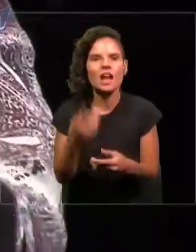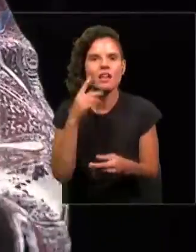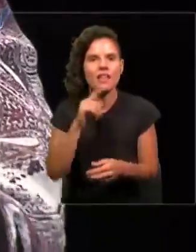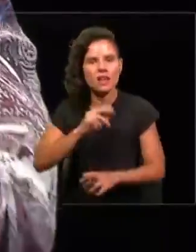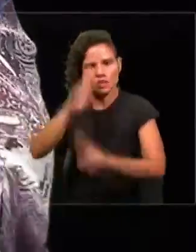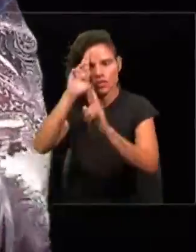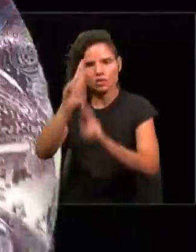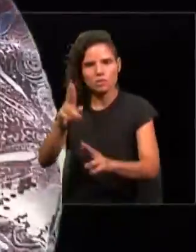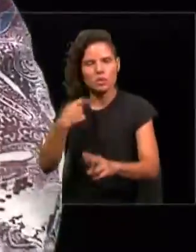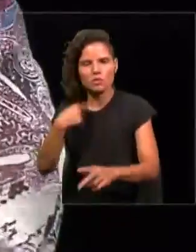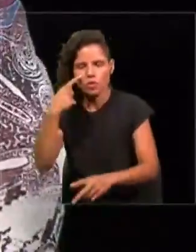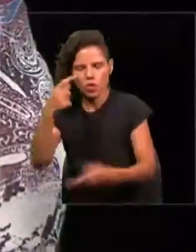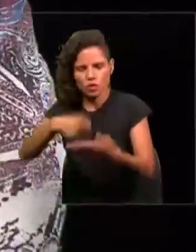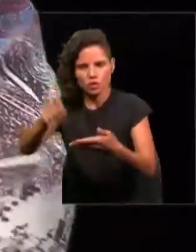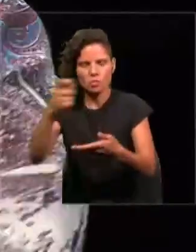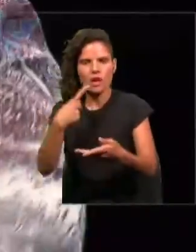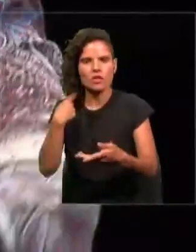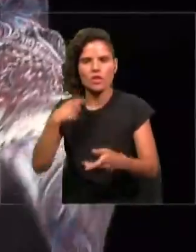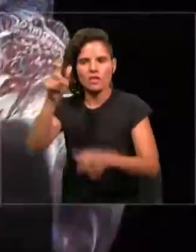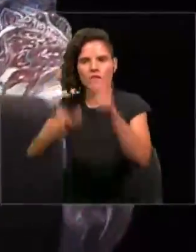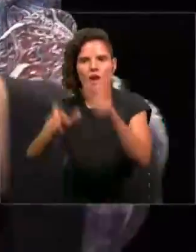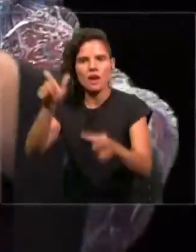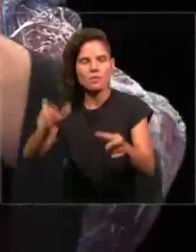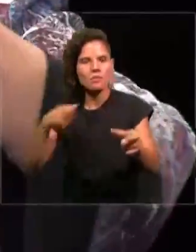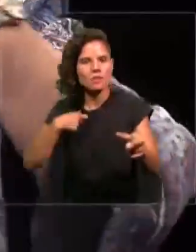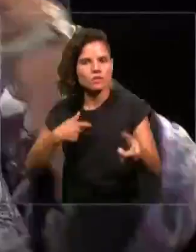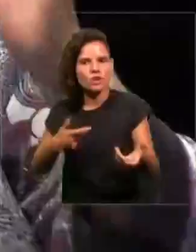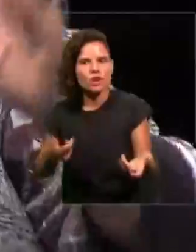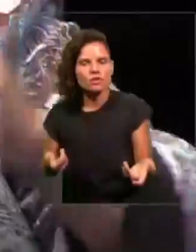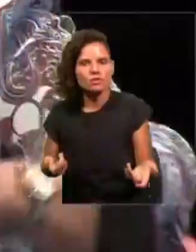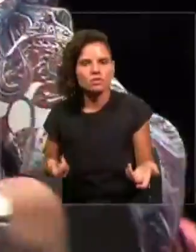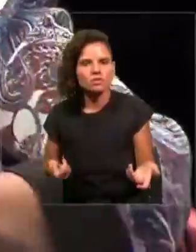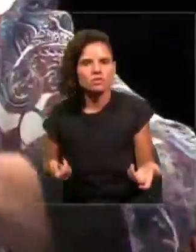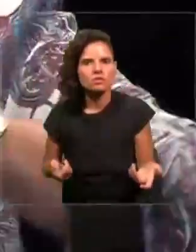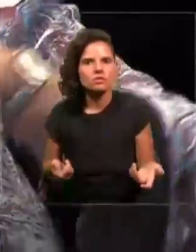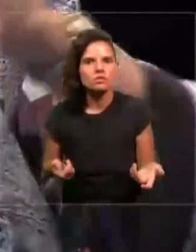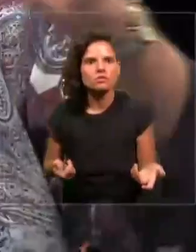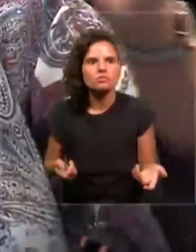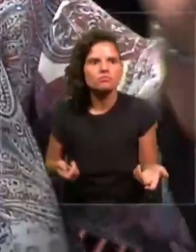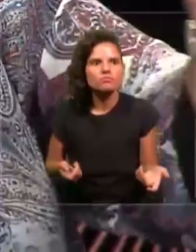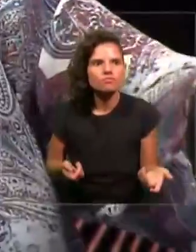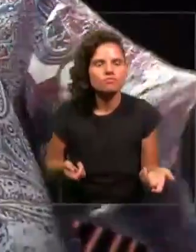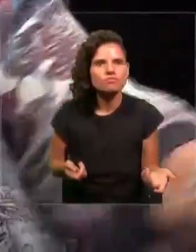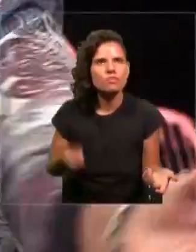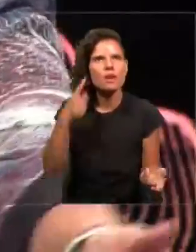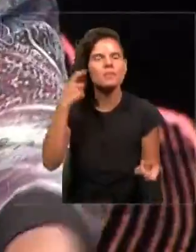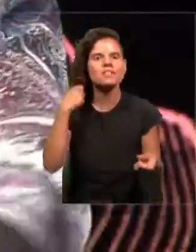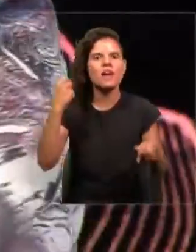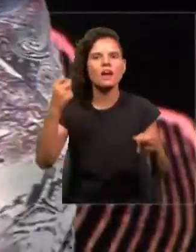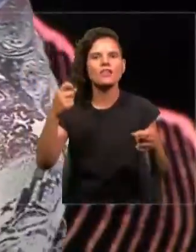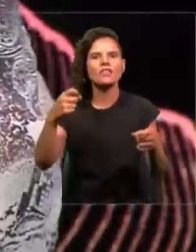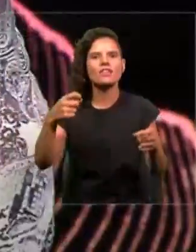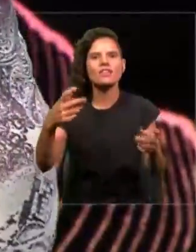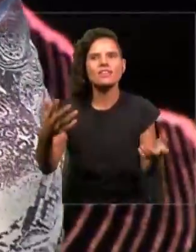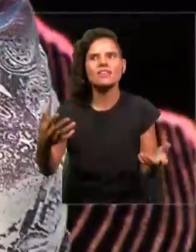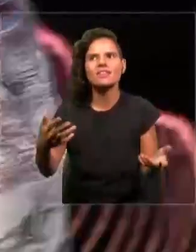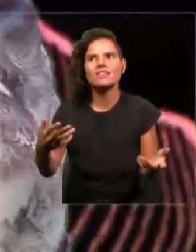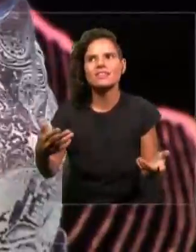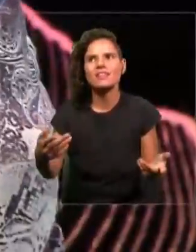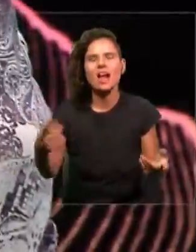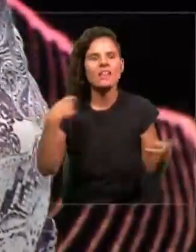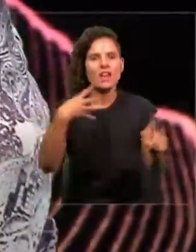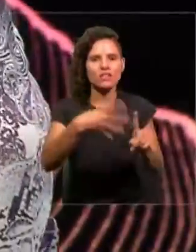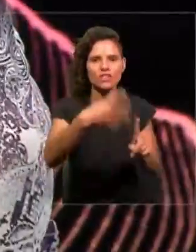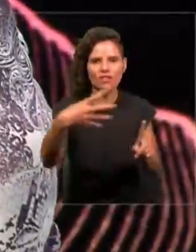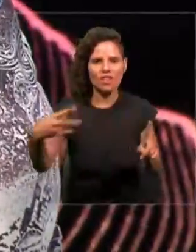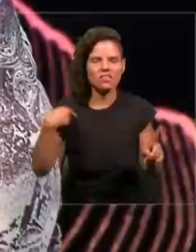la solicitud de derechos de las personas que se localizan en el arco enorme de la